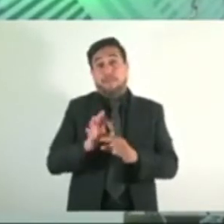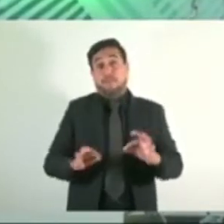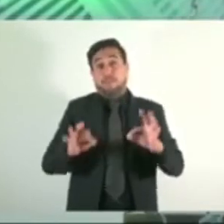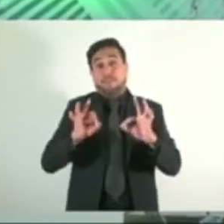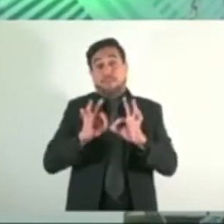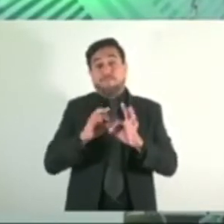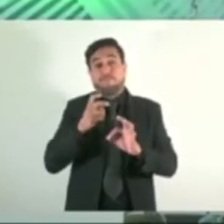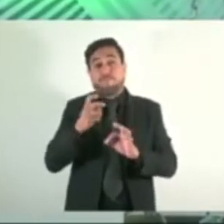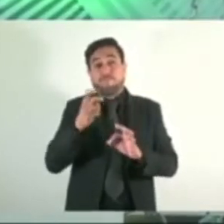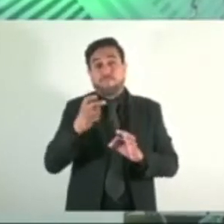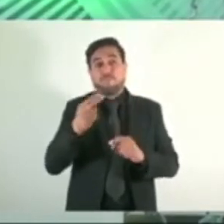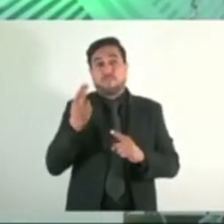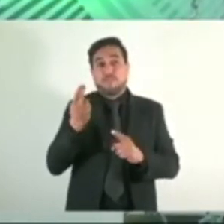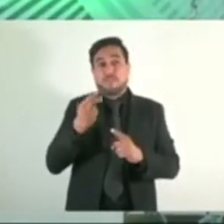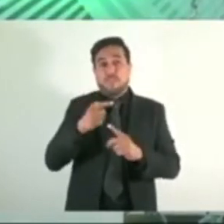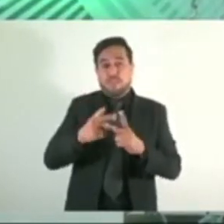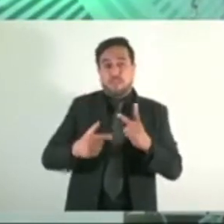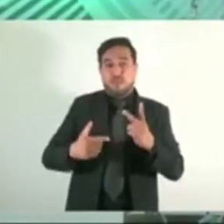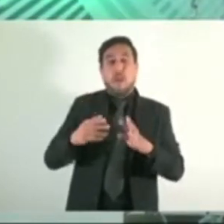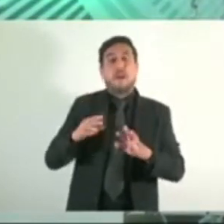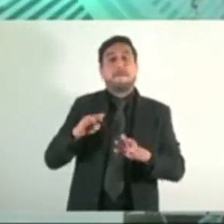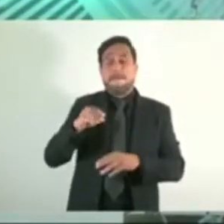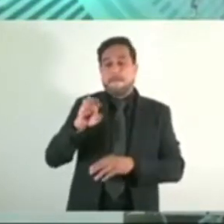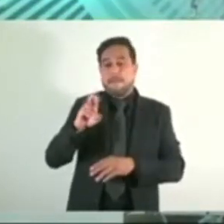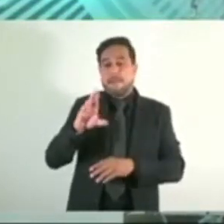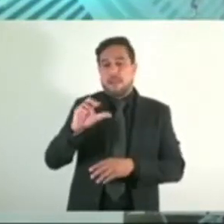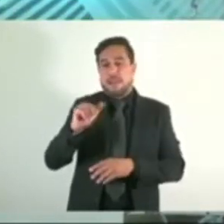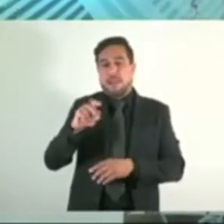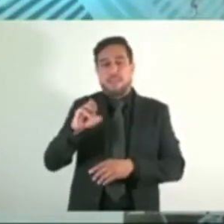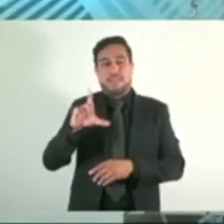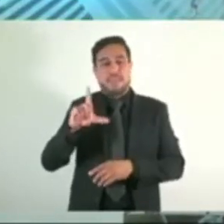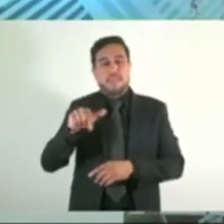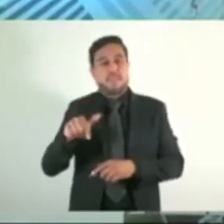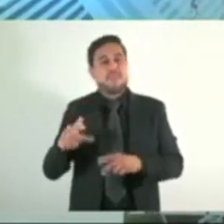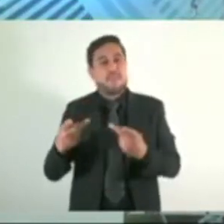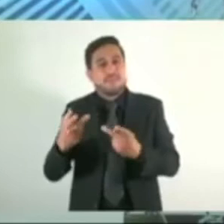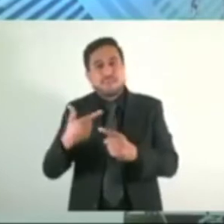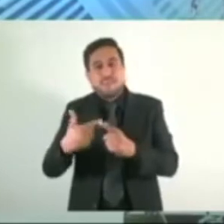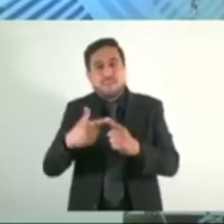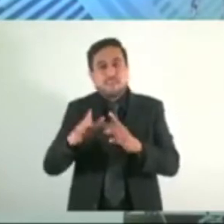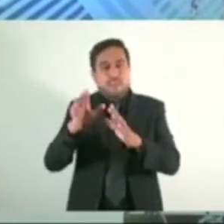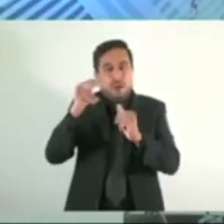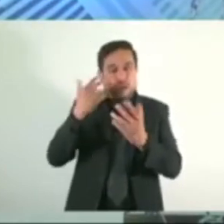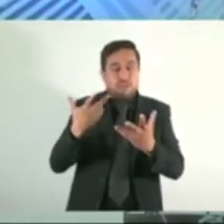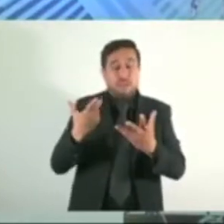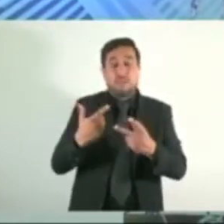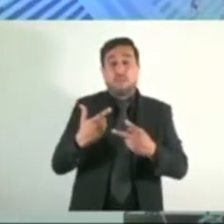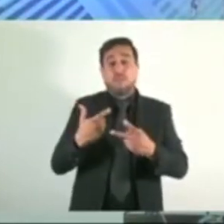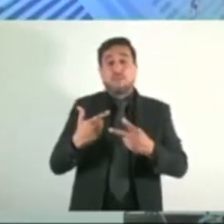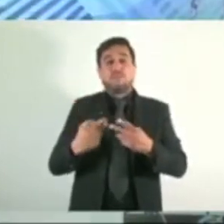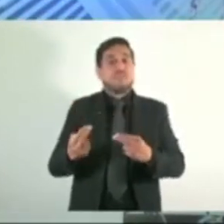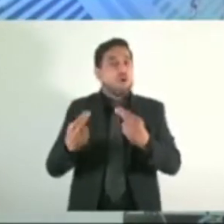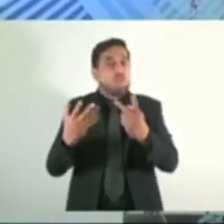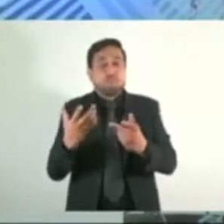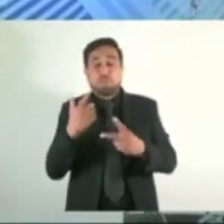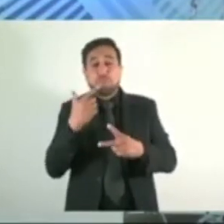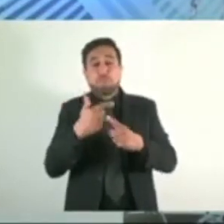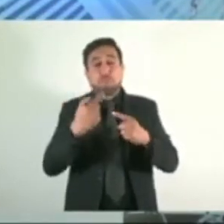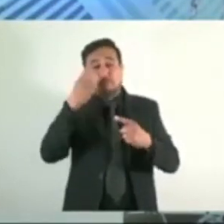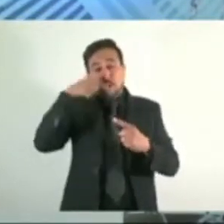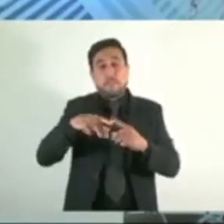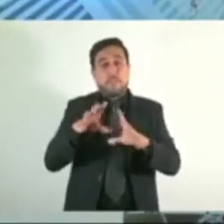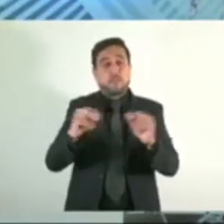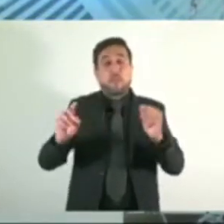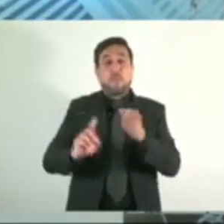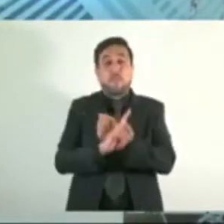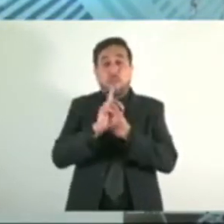la oralidad mercantil. Esta modalidad para desahogar los asuntos y resolver los conflictos que se presentan en las